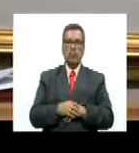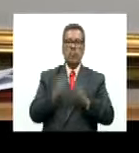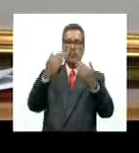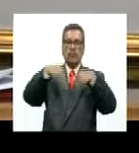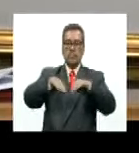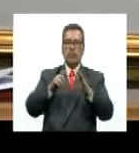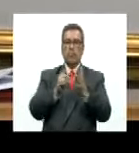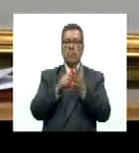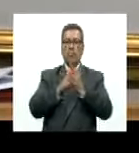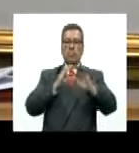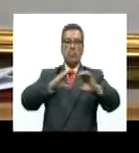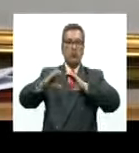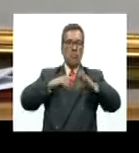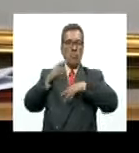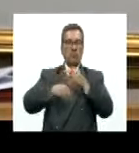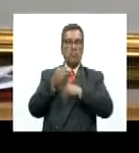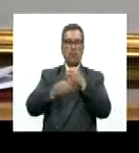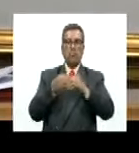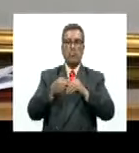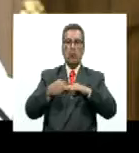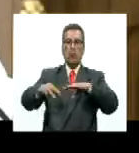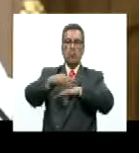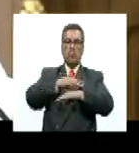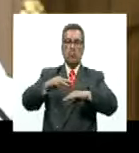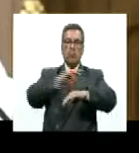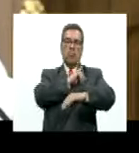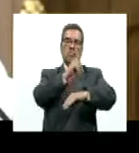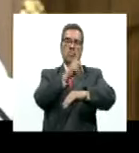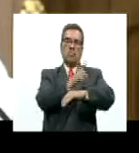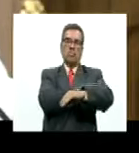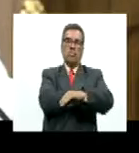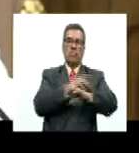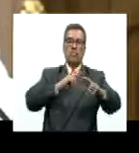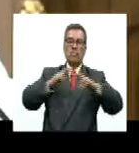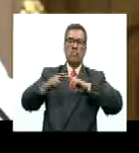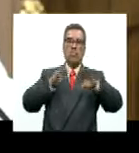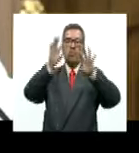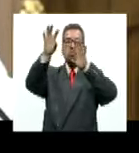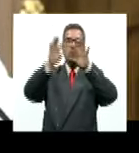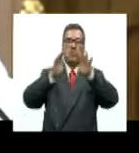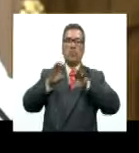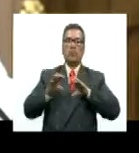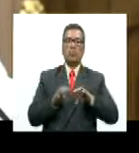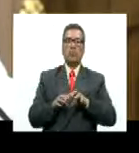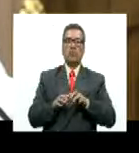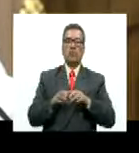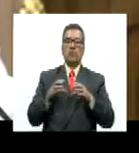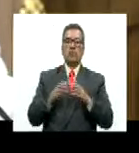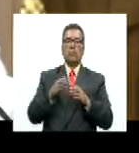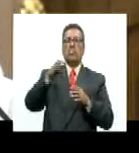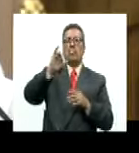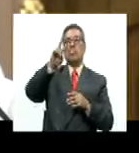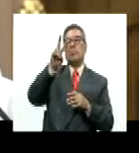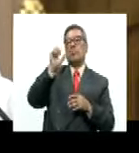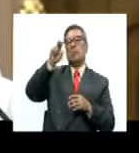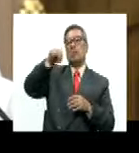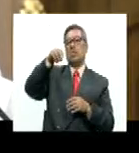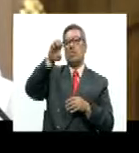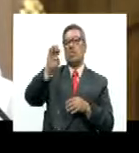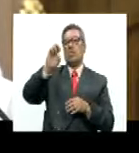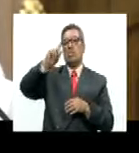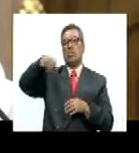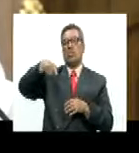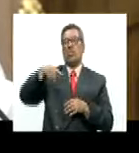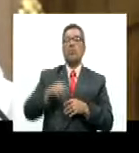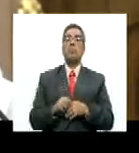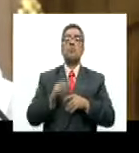punto. Comunicación suscrita por el ministro del Poder Popular para Relaciones Exteriores, ciudadano Iván Eduardo Gil